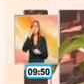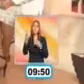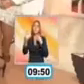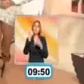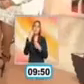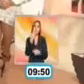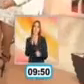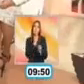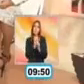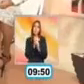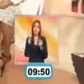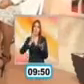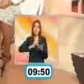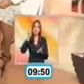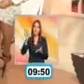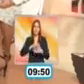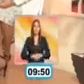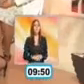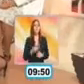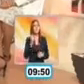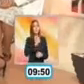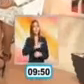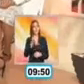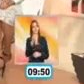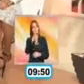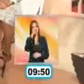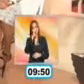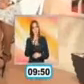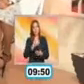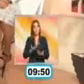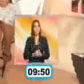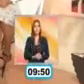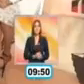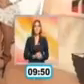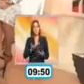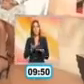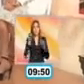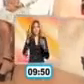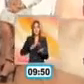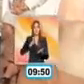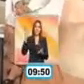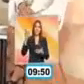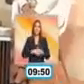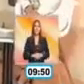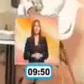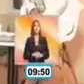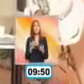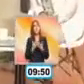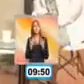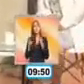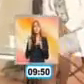gracias. Muchísimas gracias. Me gustó. Con unos guapos como ustedes, son muy fáciles. Muchas gracias. Bueno, ahora vamos a platicar sobre un santo.